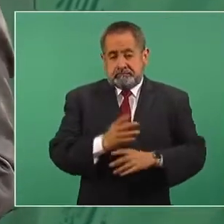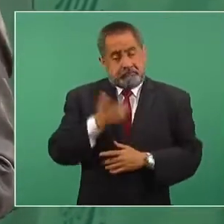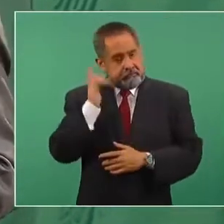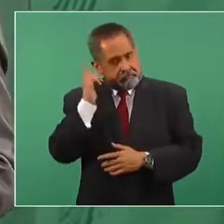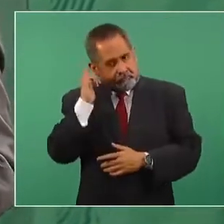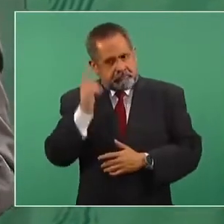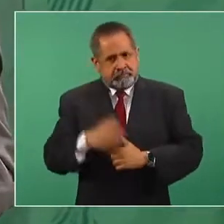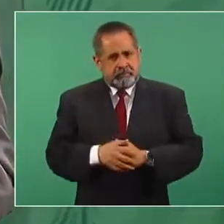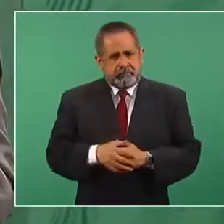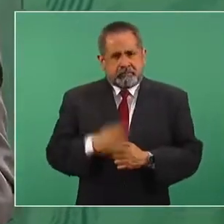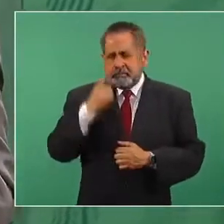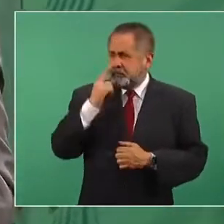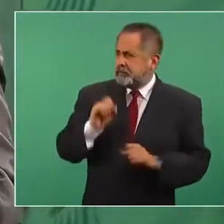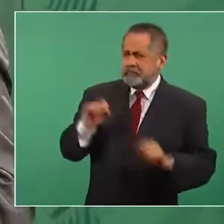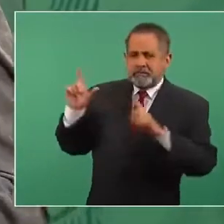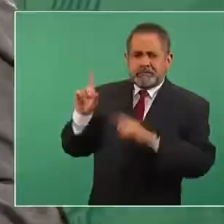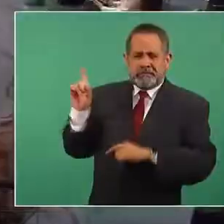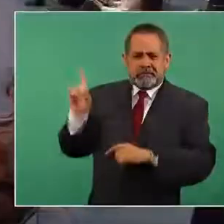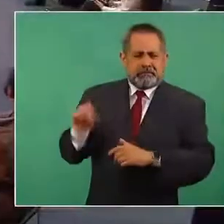A ver, ¿por qué no pones